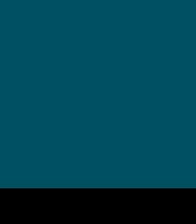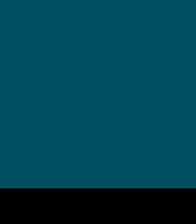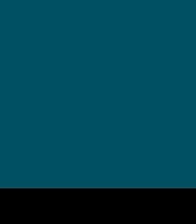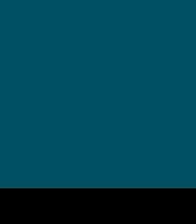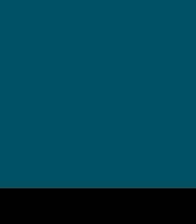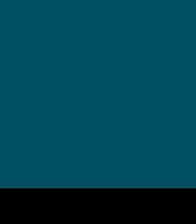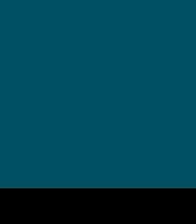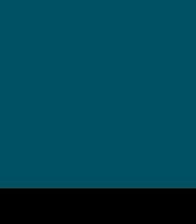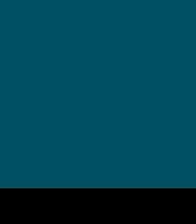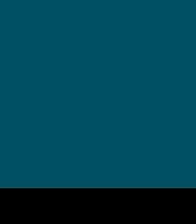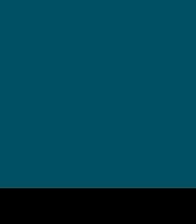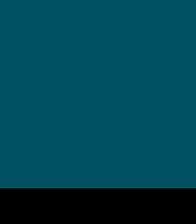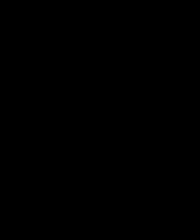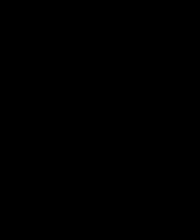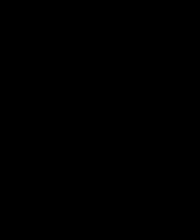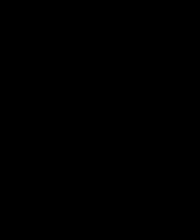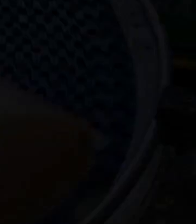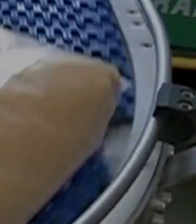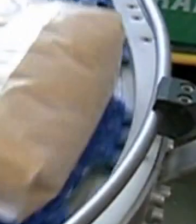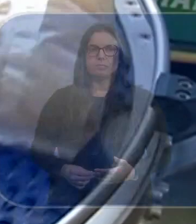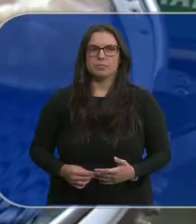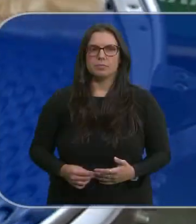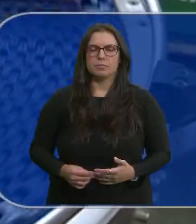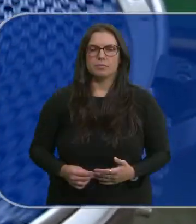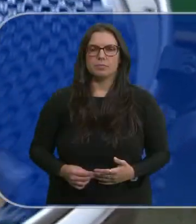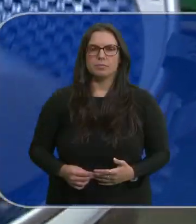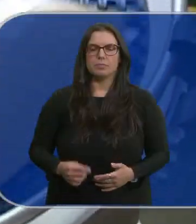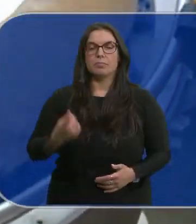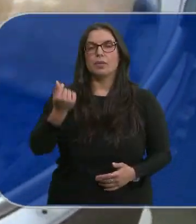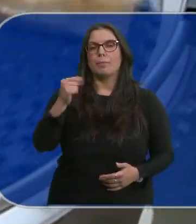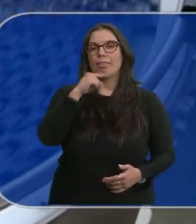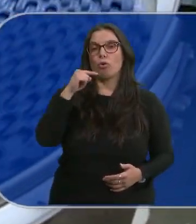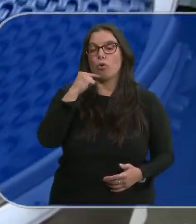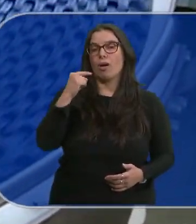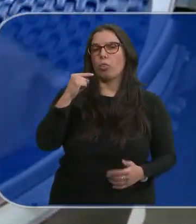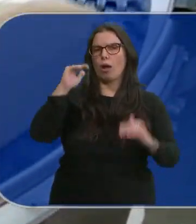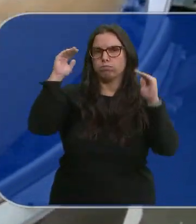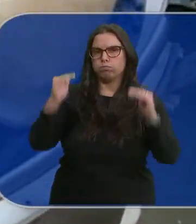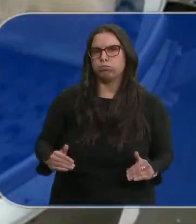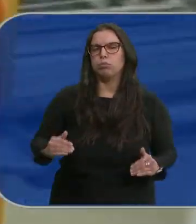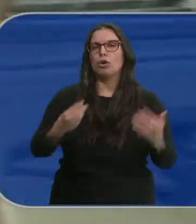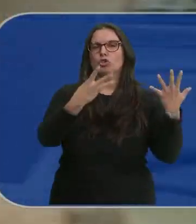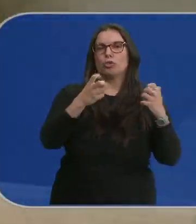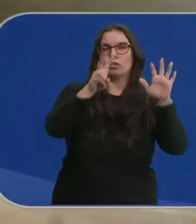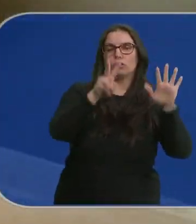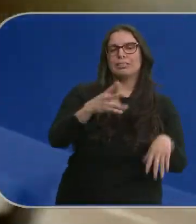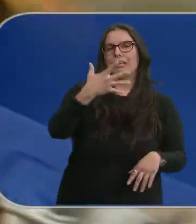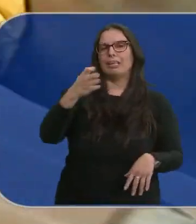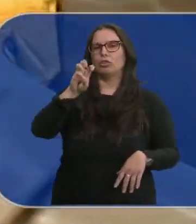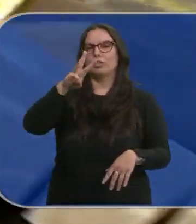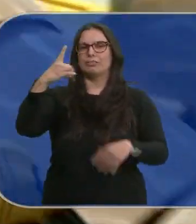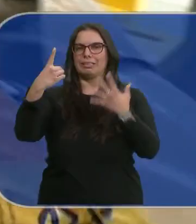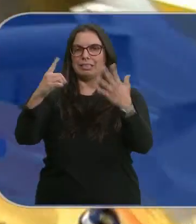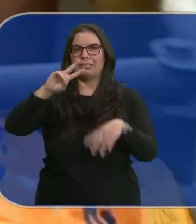atreves y la vida se abre. El precio del azúcar se ha desplomado de 807 a